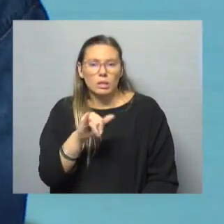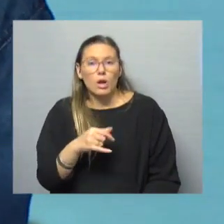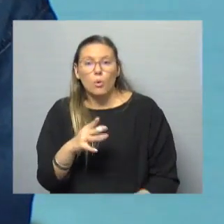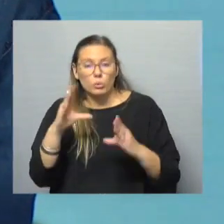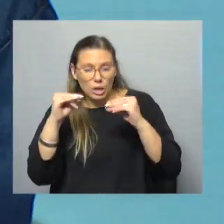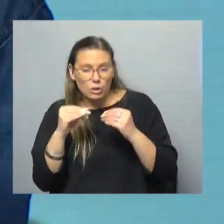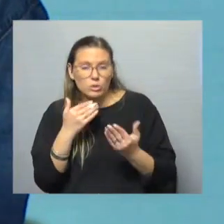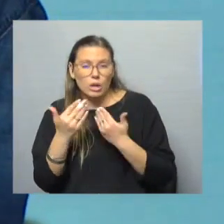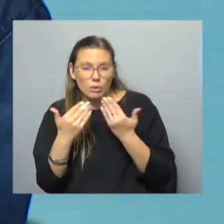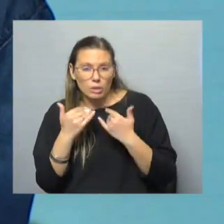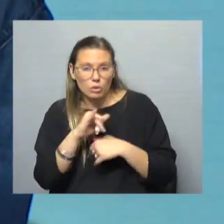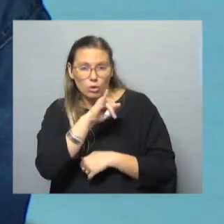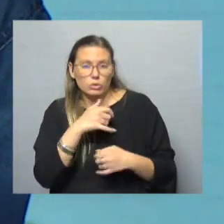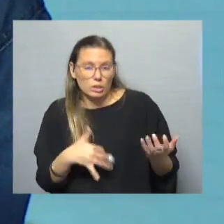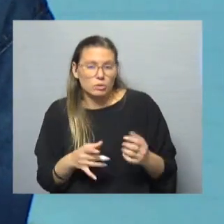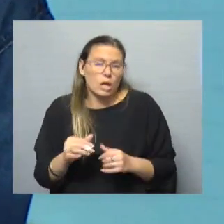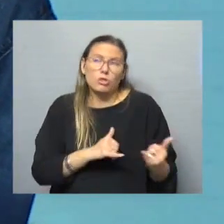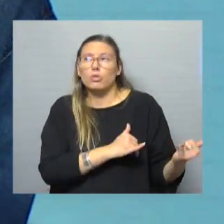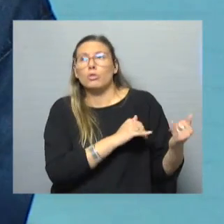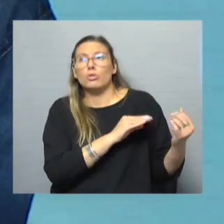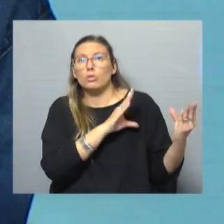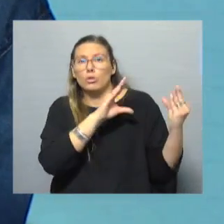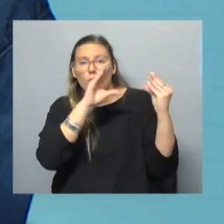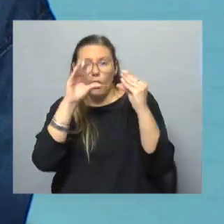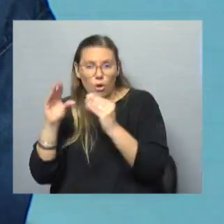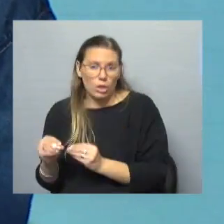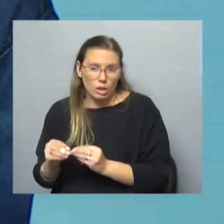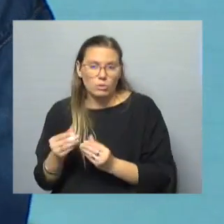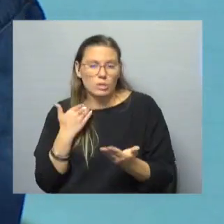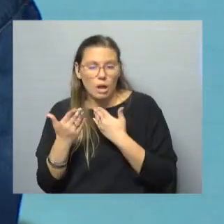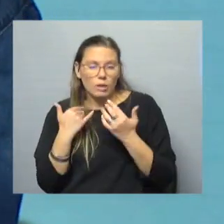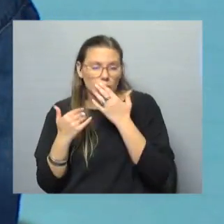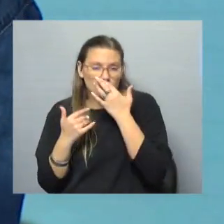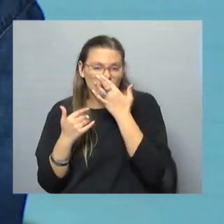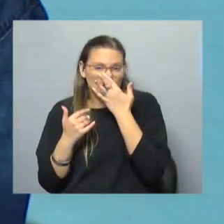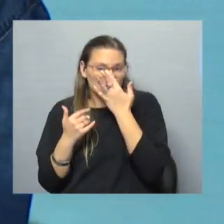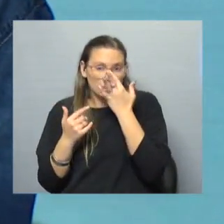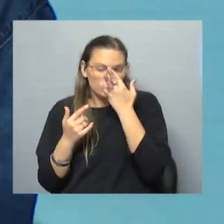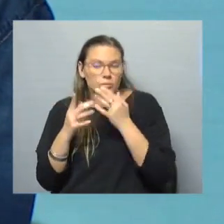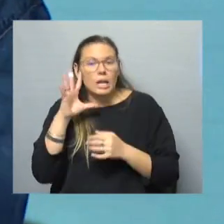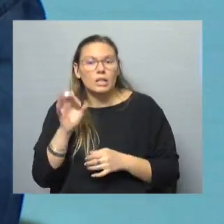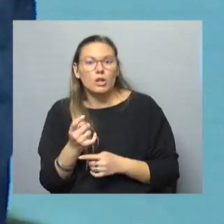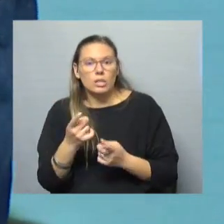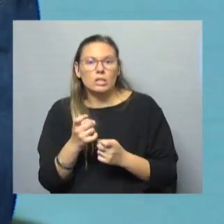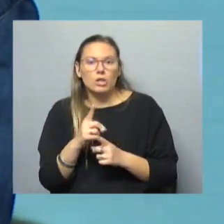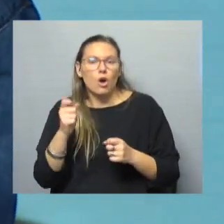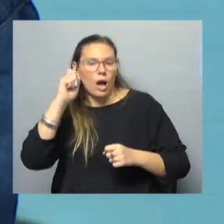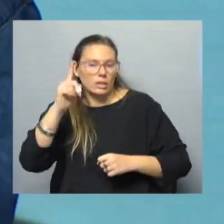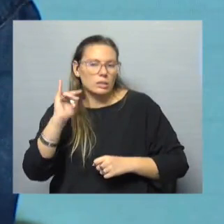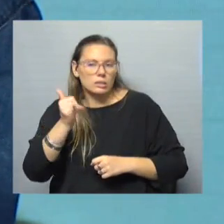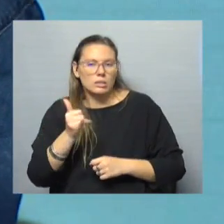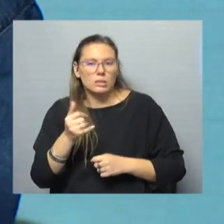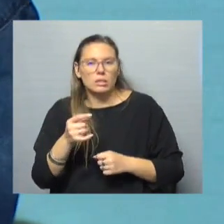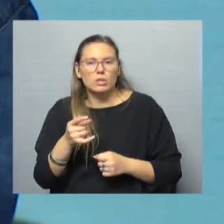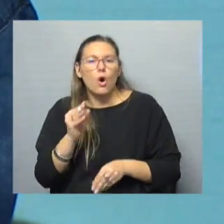porque estaban toda la noche hablando. Claro. Sí, sí. Creo que ahí se necesita no solamente un ejercicio intelectual, sino tener un